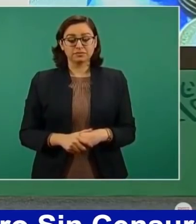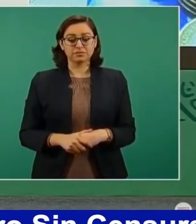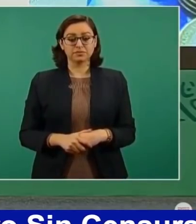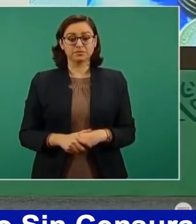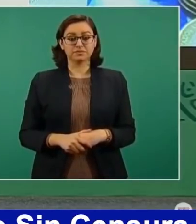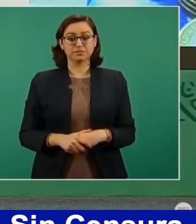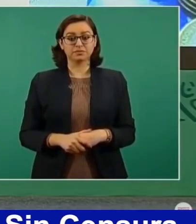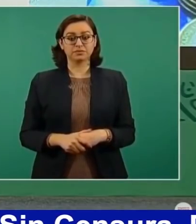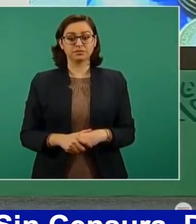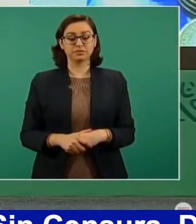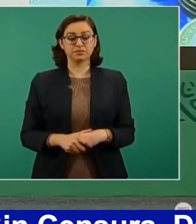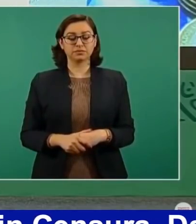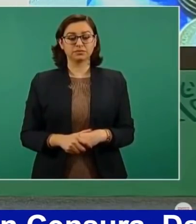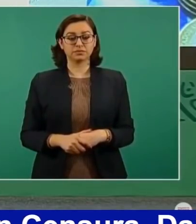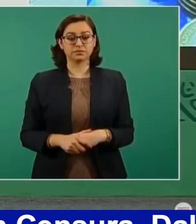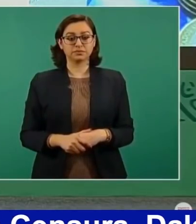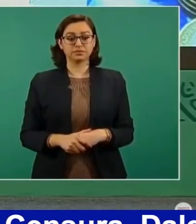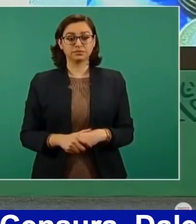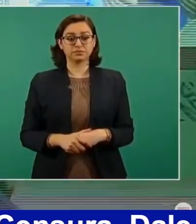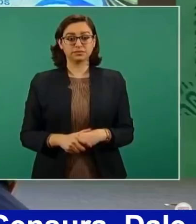la